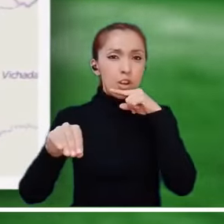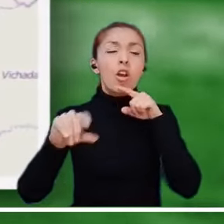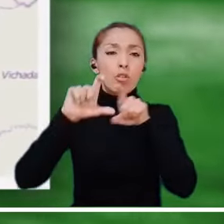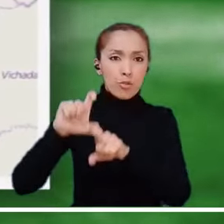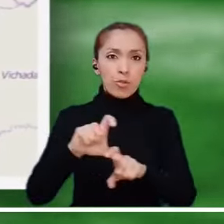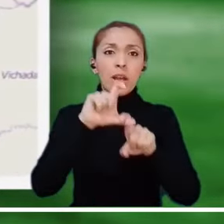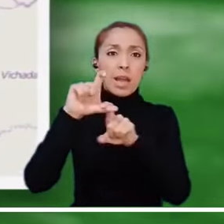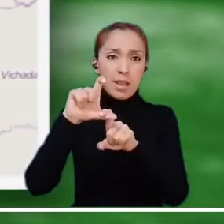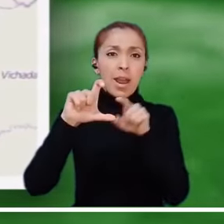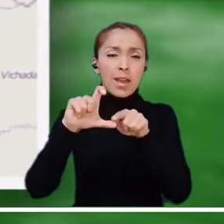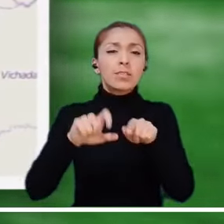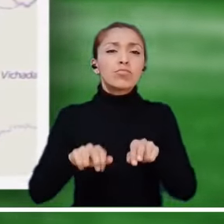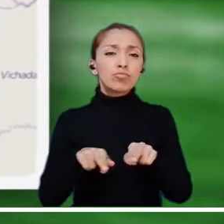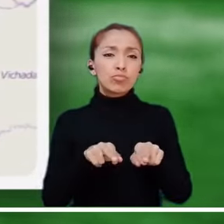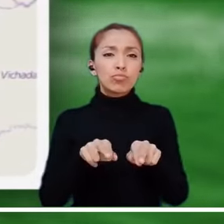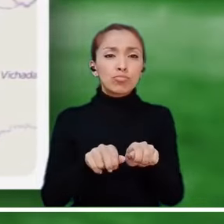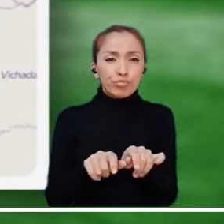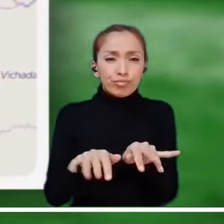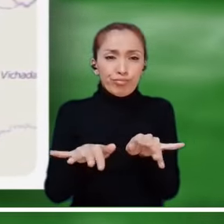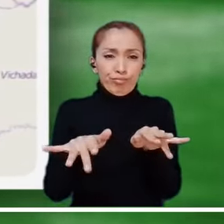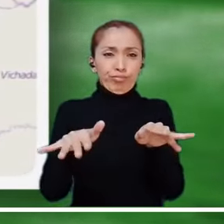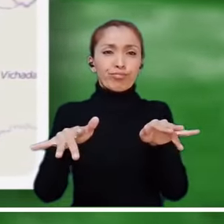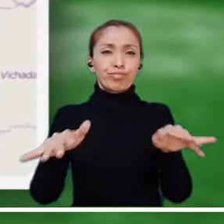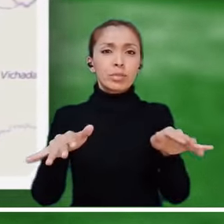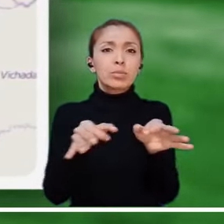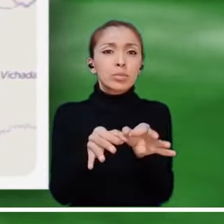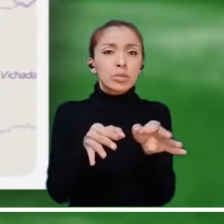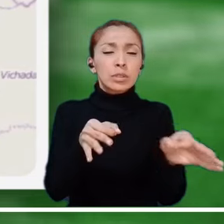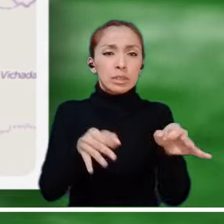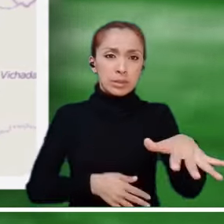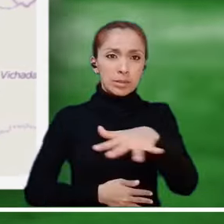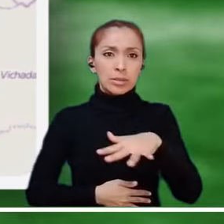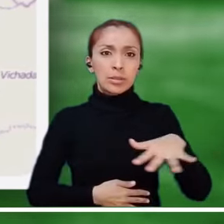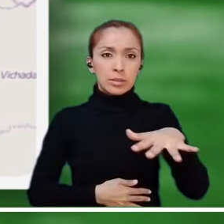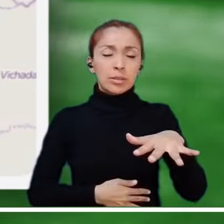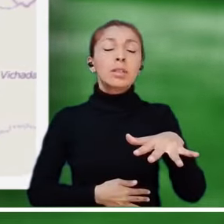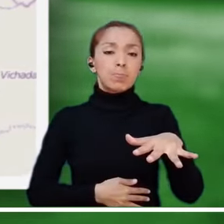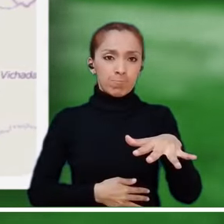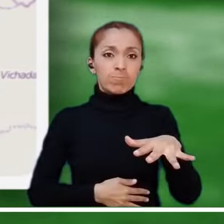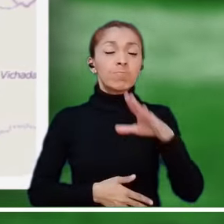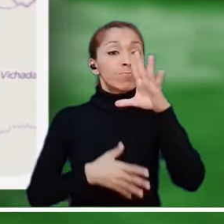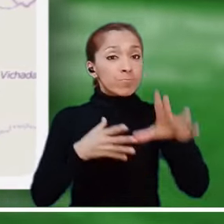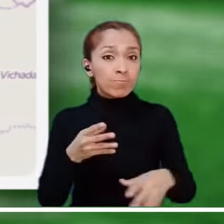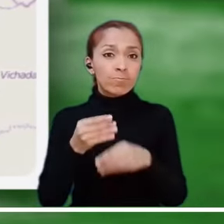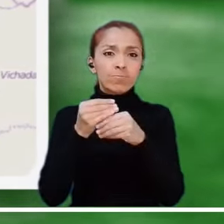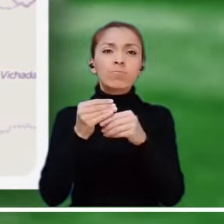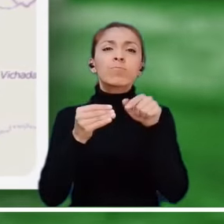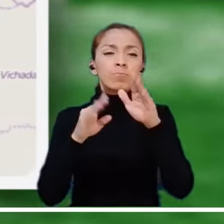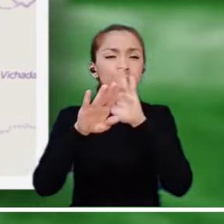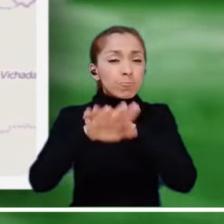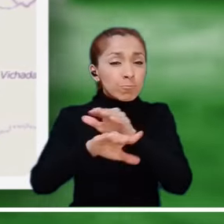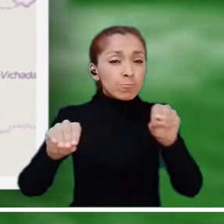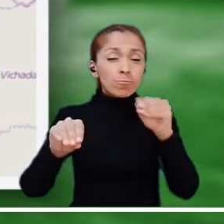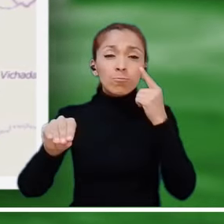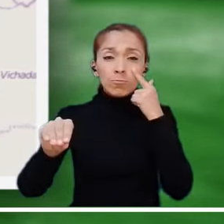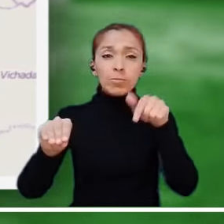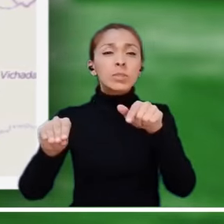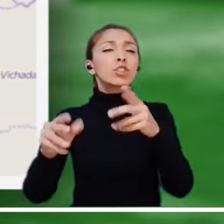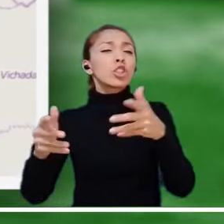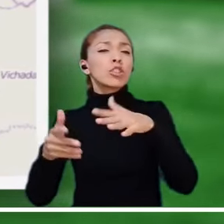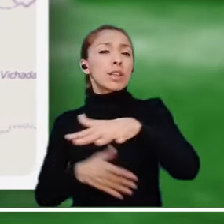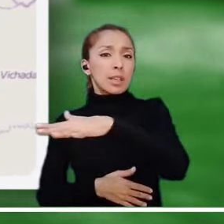Alerta roja en La Guajira, donde se reporta el desbordamiento de algunos arroyos en el municipio de Fonseca. Atención a las inundaciones